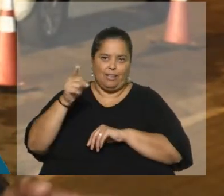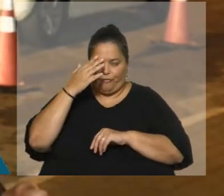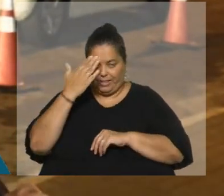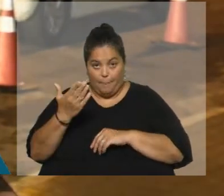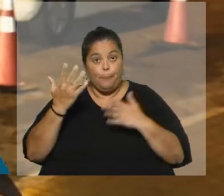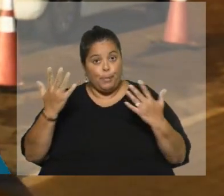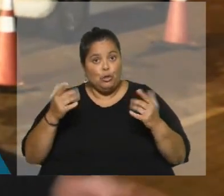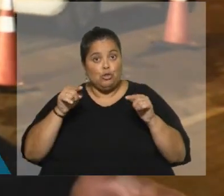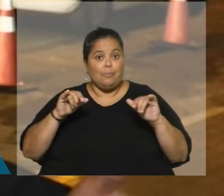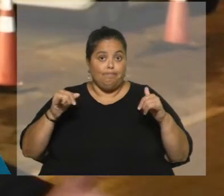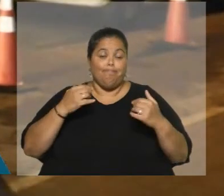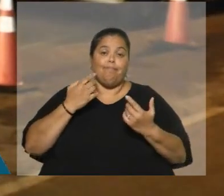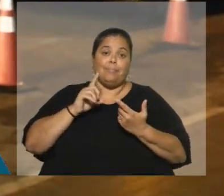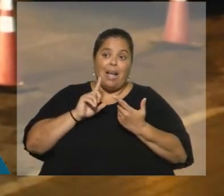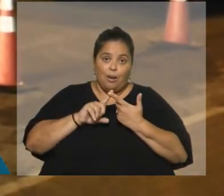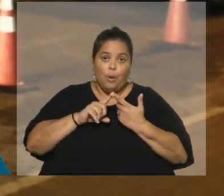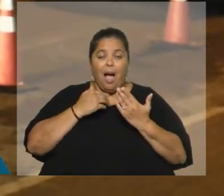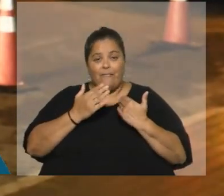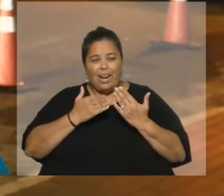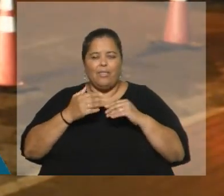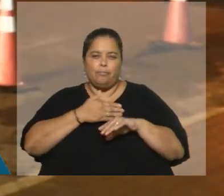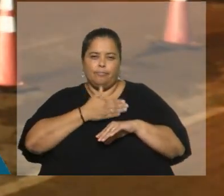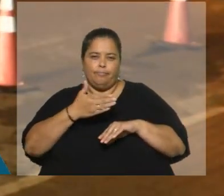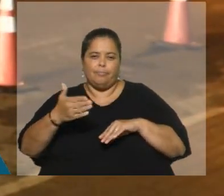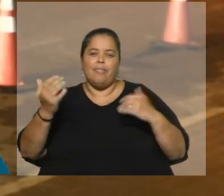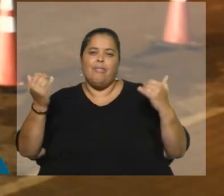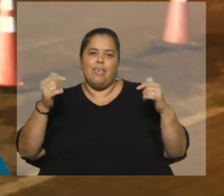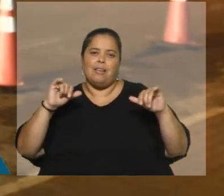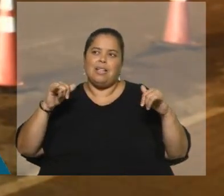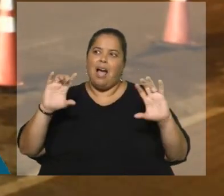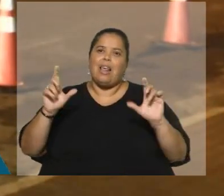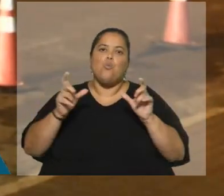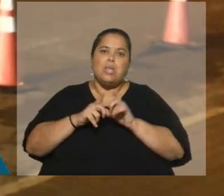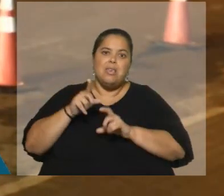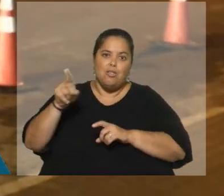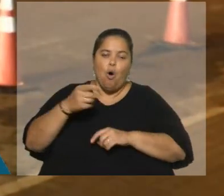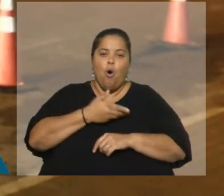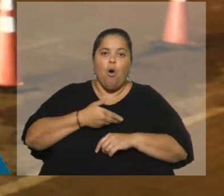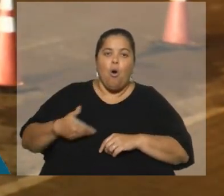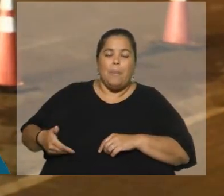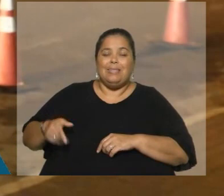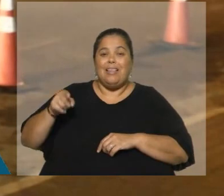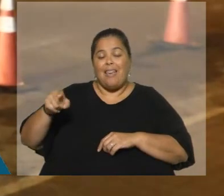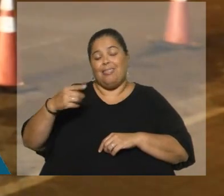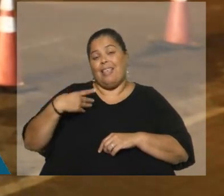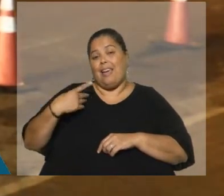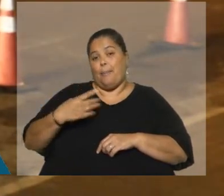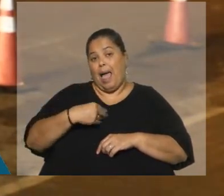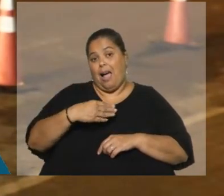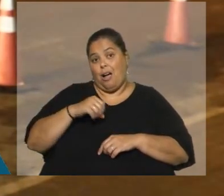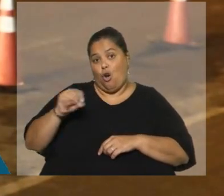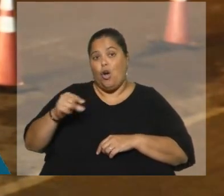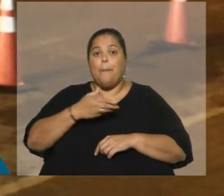Esto, recordemos, se dio después de algunos días de haberse reunido el presidente del directorio nacionalista con